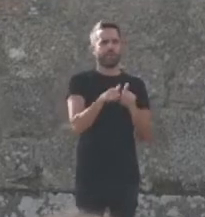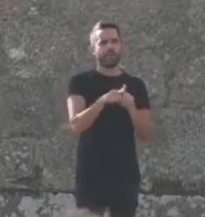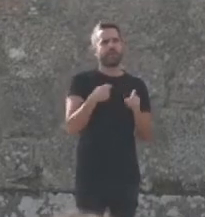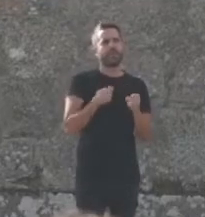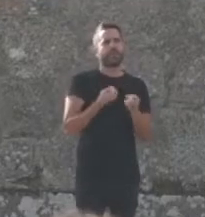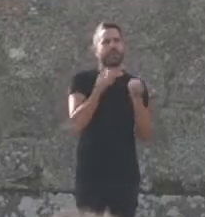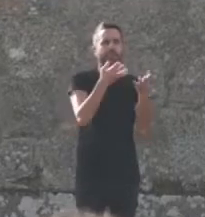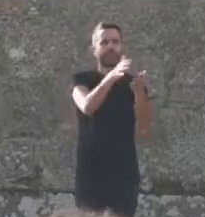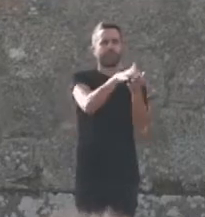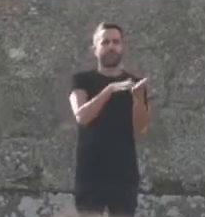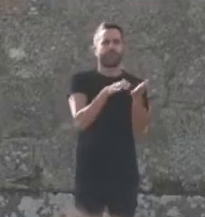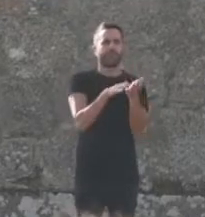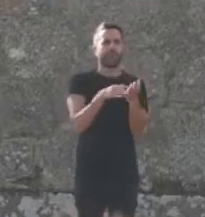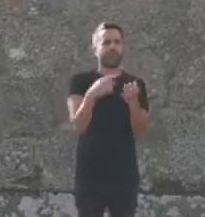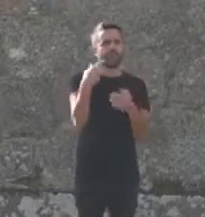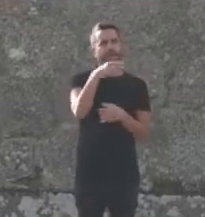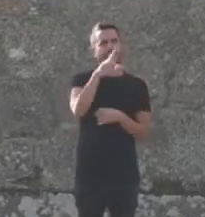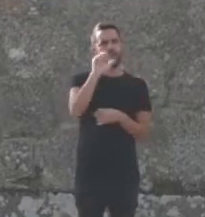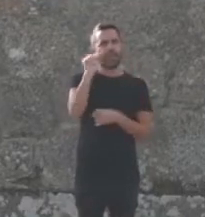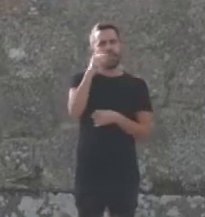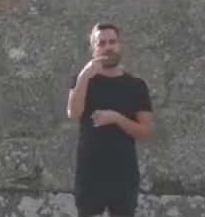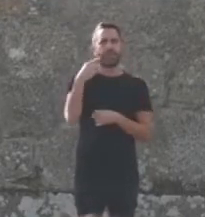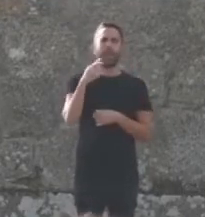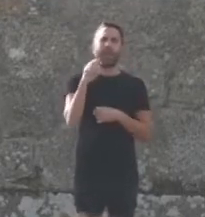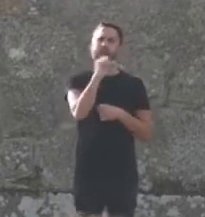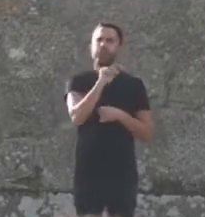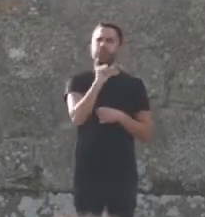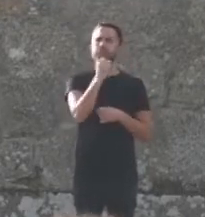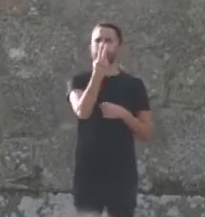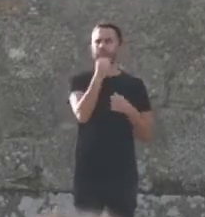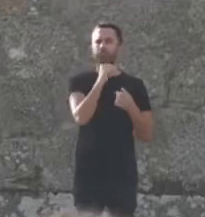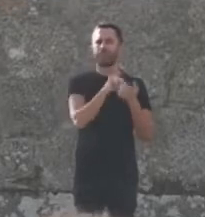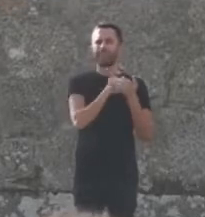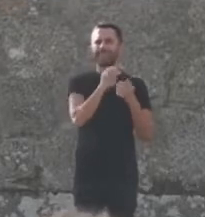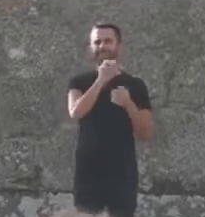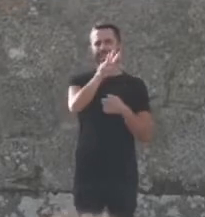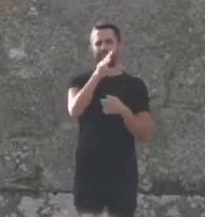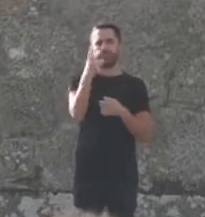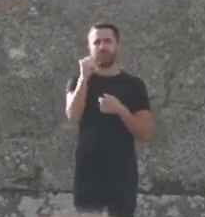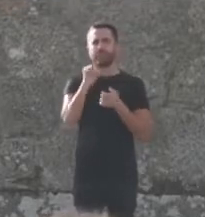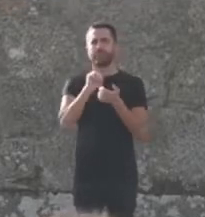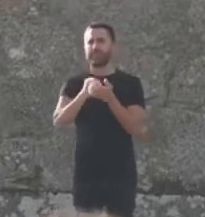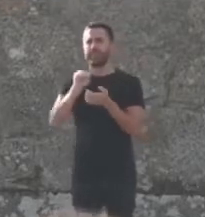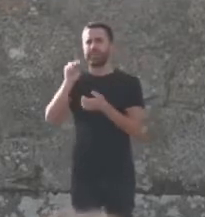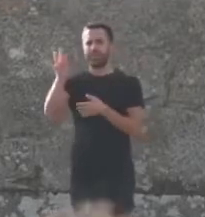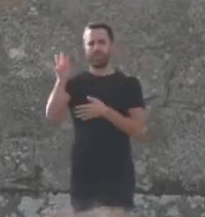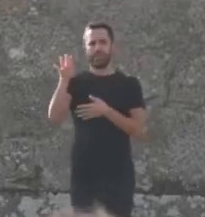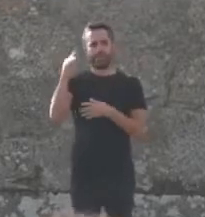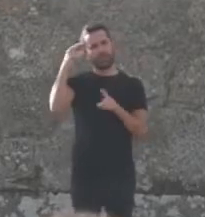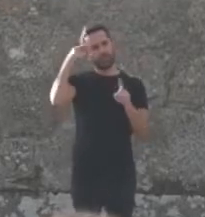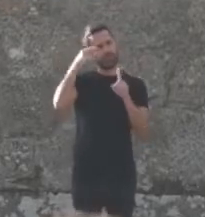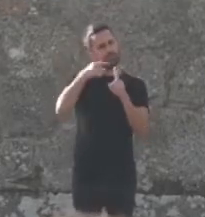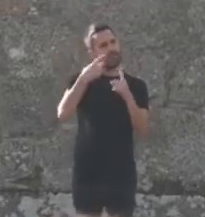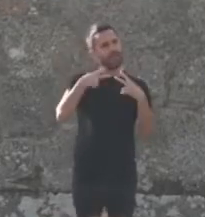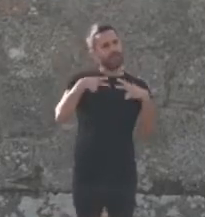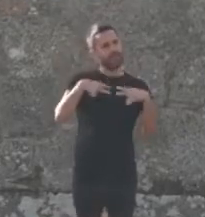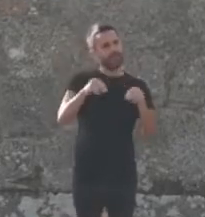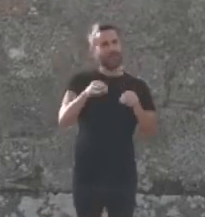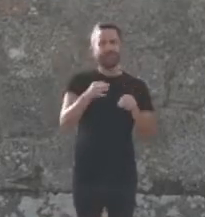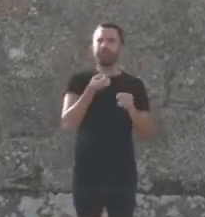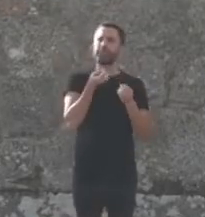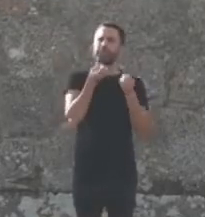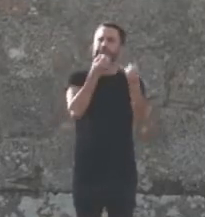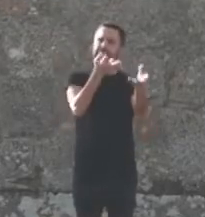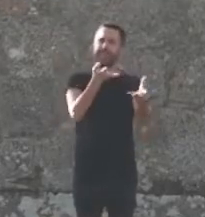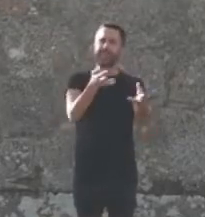nos anos 2013 e 2014. En todo caso, para rematar con ese mensaxe da esperanza, vou